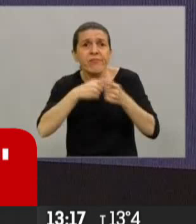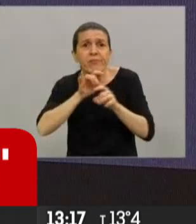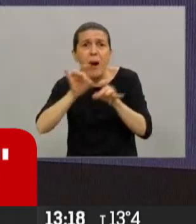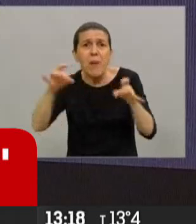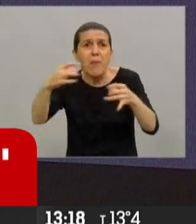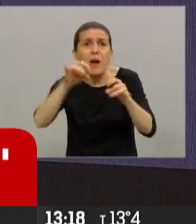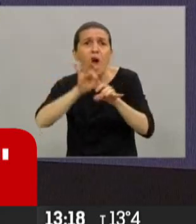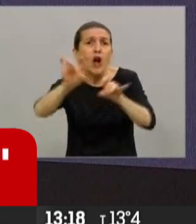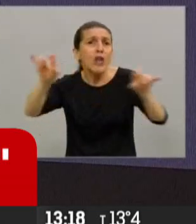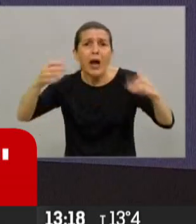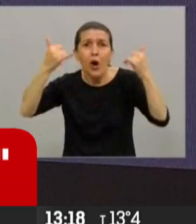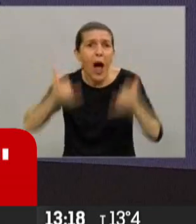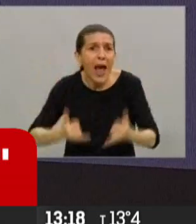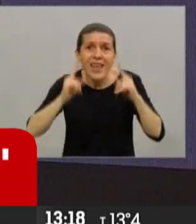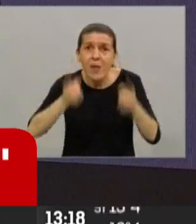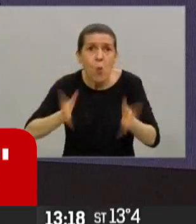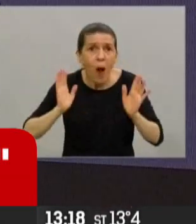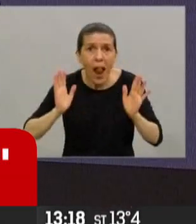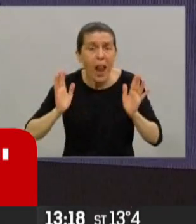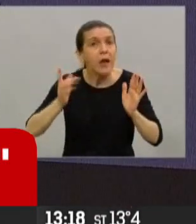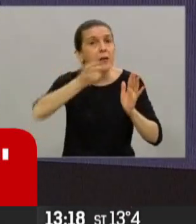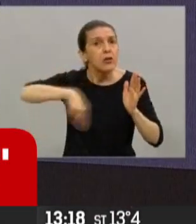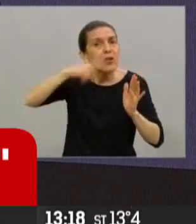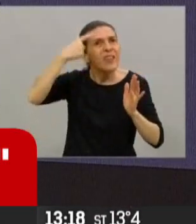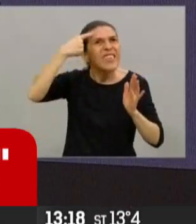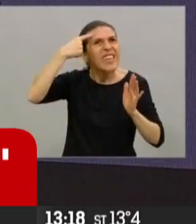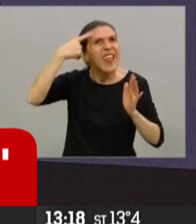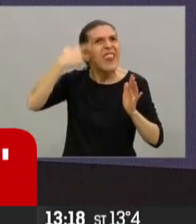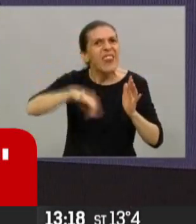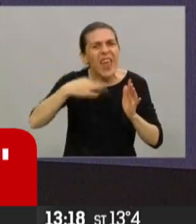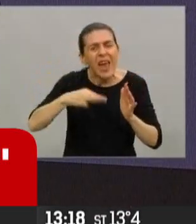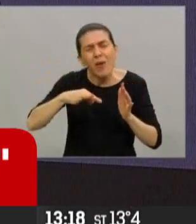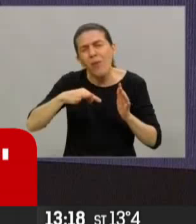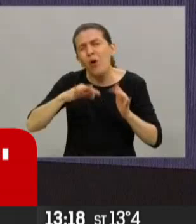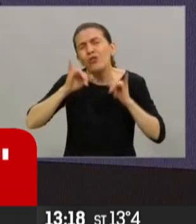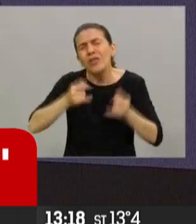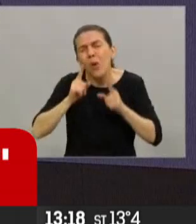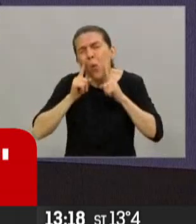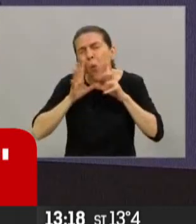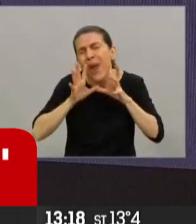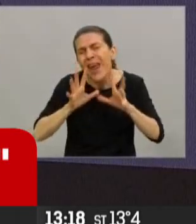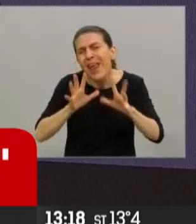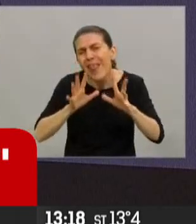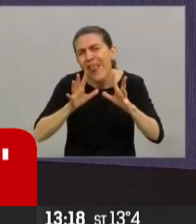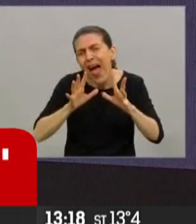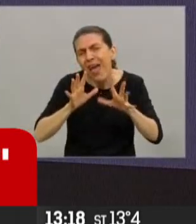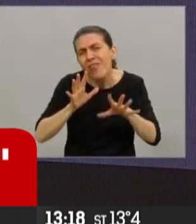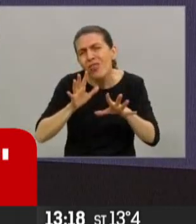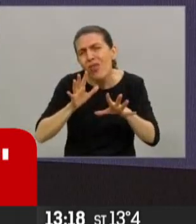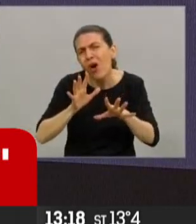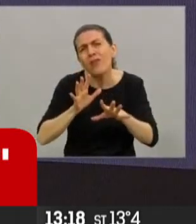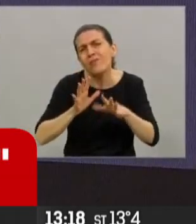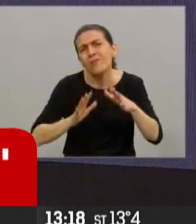contagio existe y que debemos extremar nuestros cuidados para